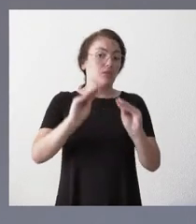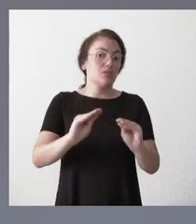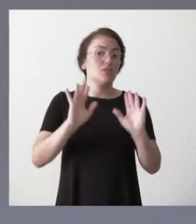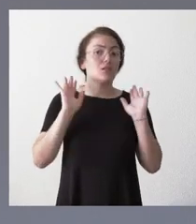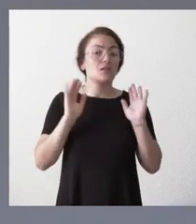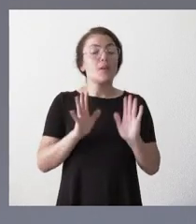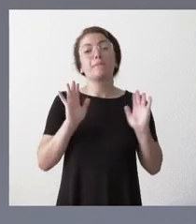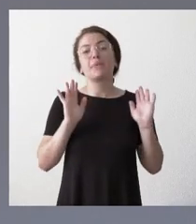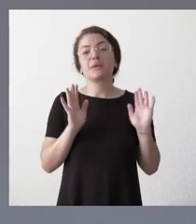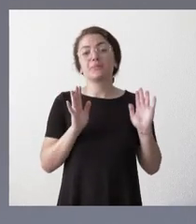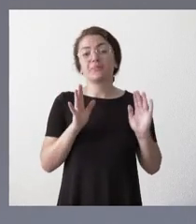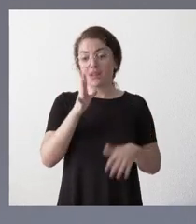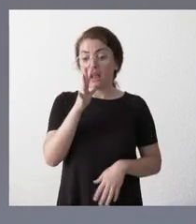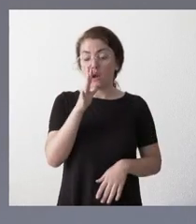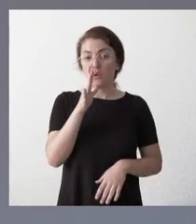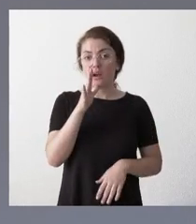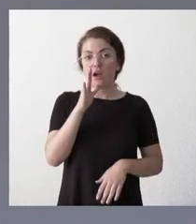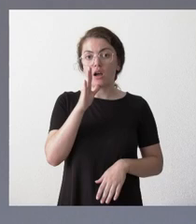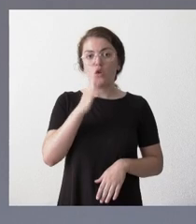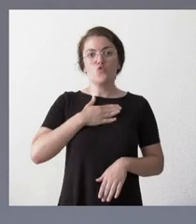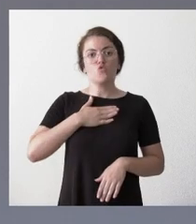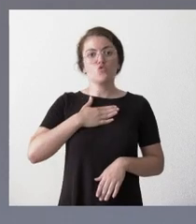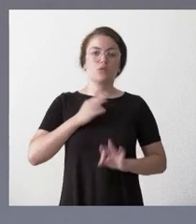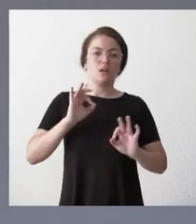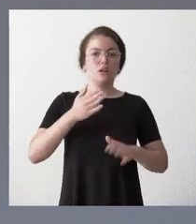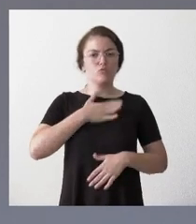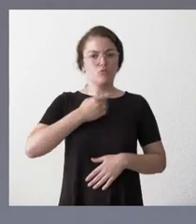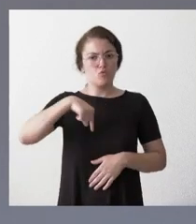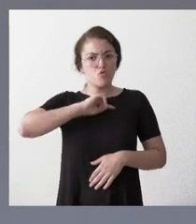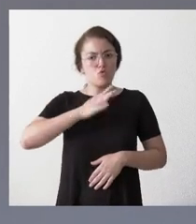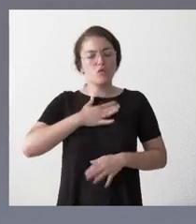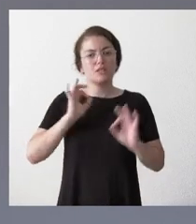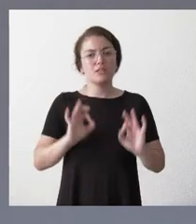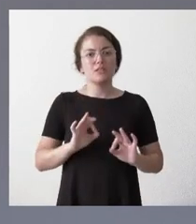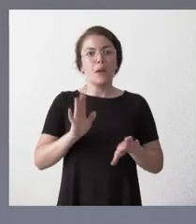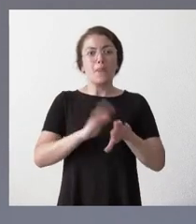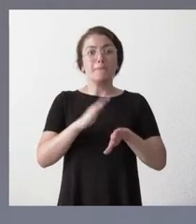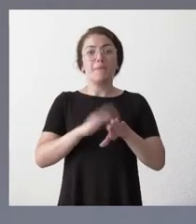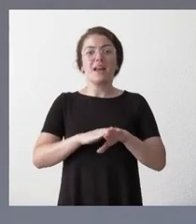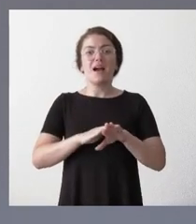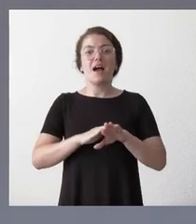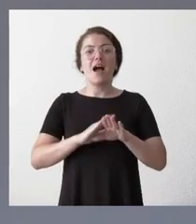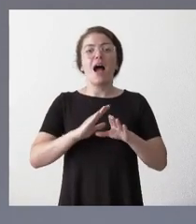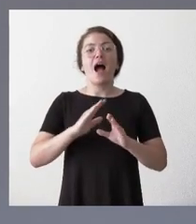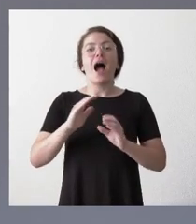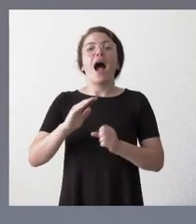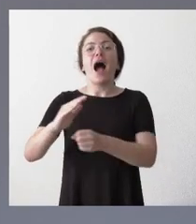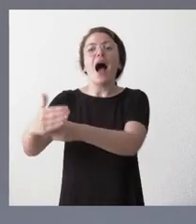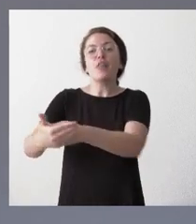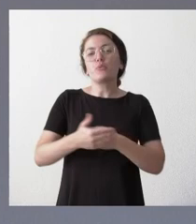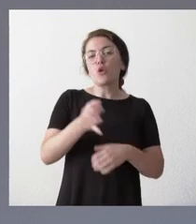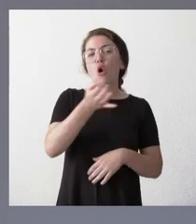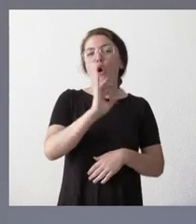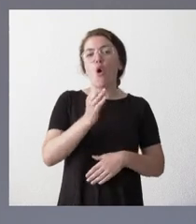mientras están bajo nuestra tutela, en ningún caso ni para adopción ni para acogimiento,